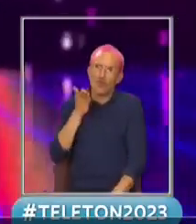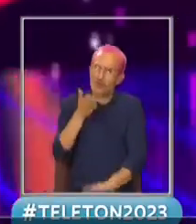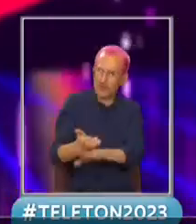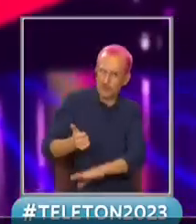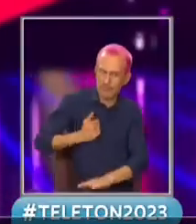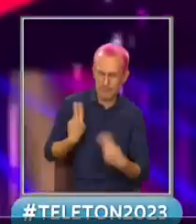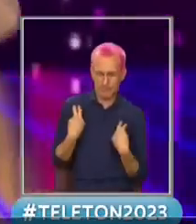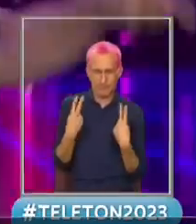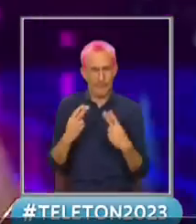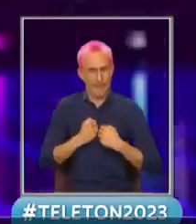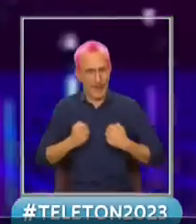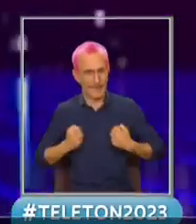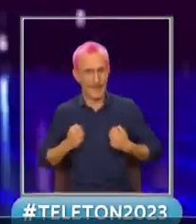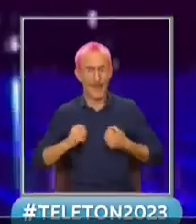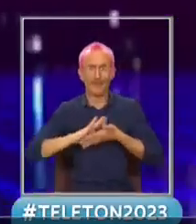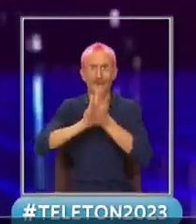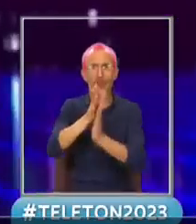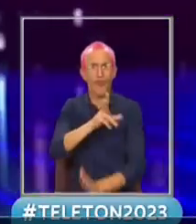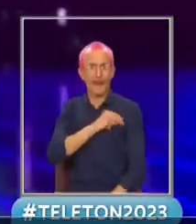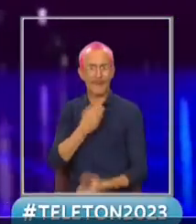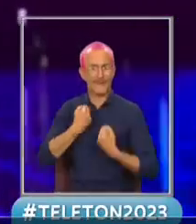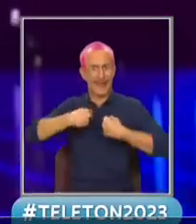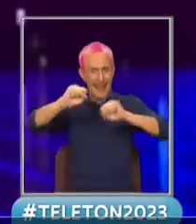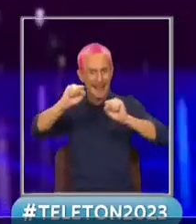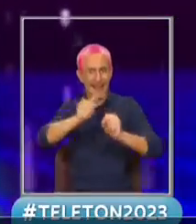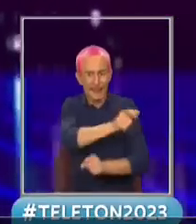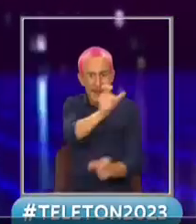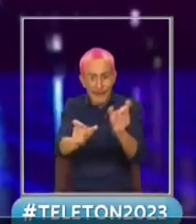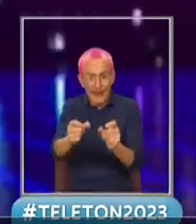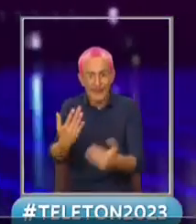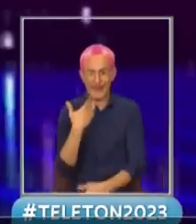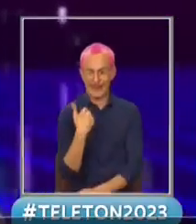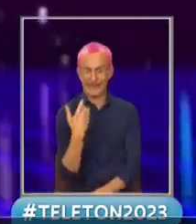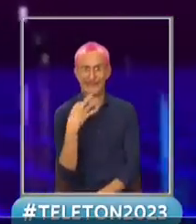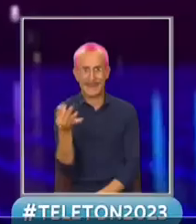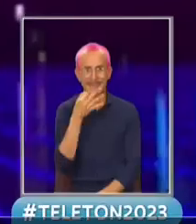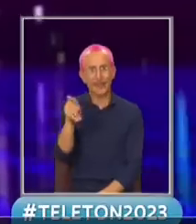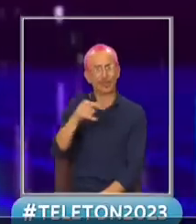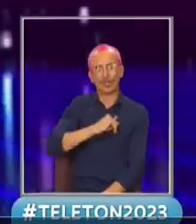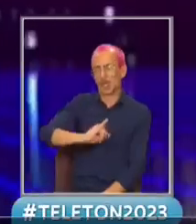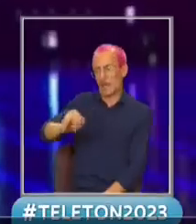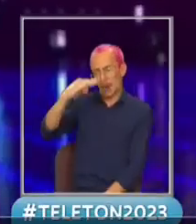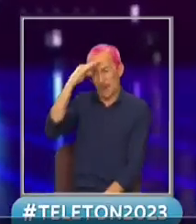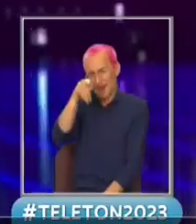con valentía, fui y me gané todos los premios, y ahora toda la gente en la calle me dice: compadre, siempre te tuve fe.